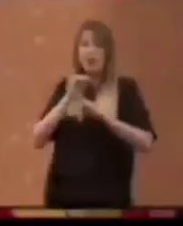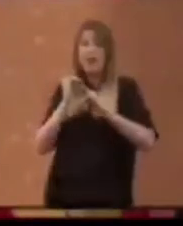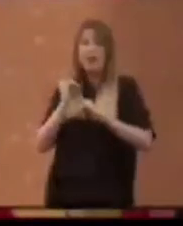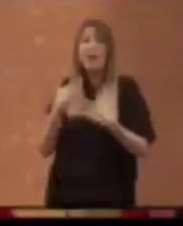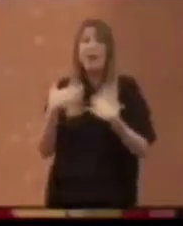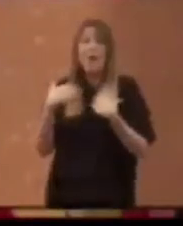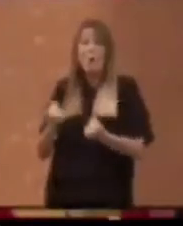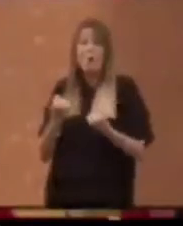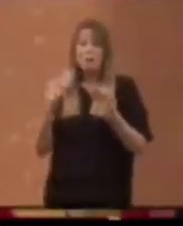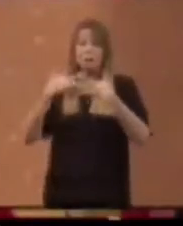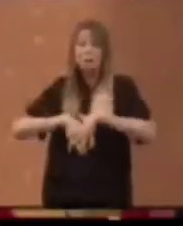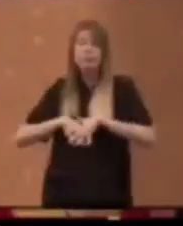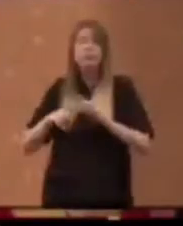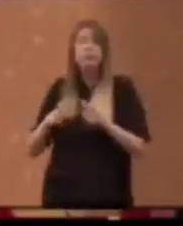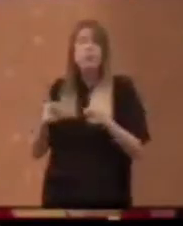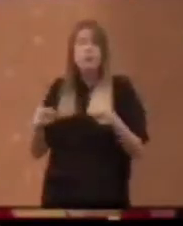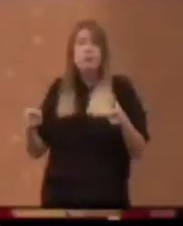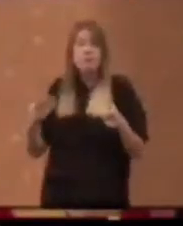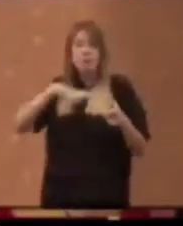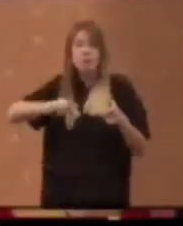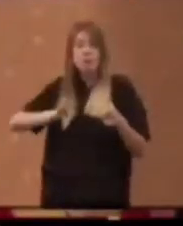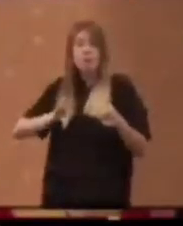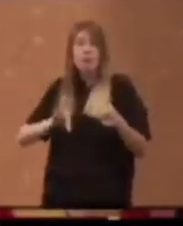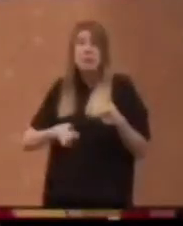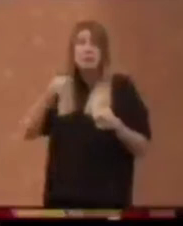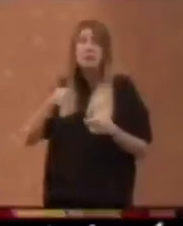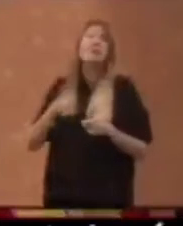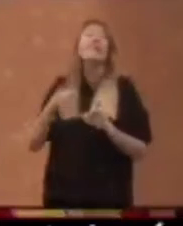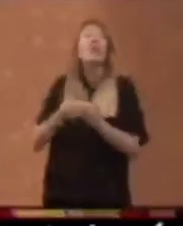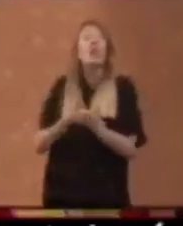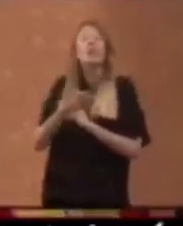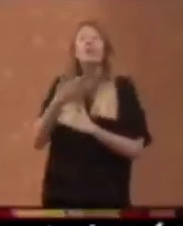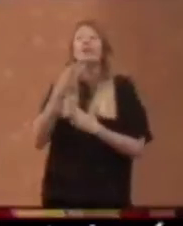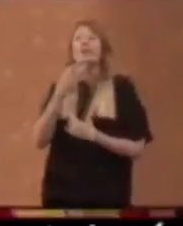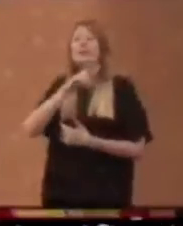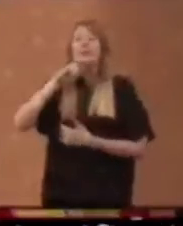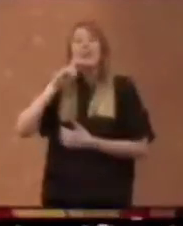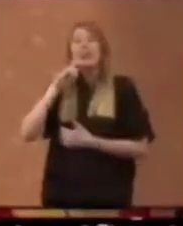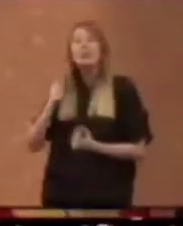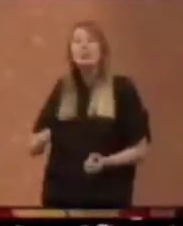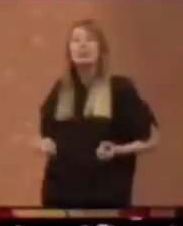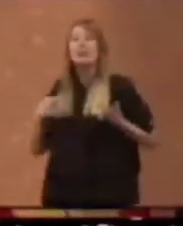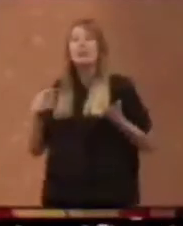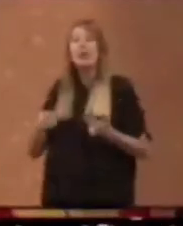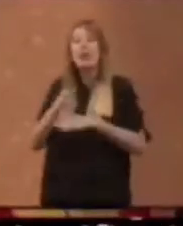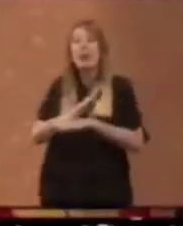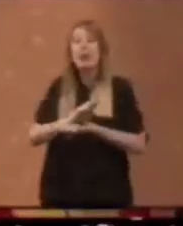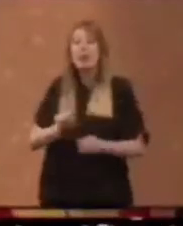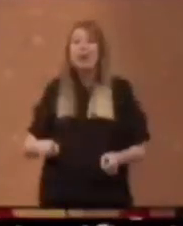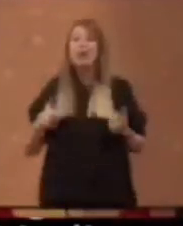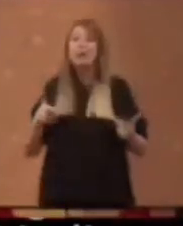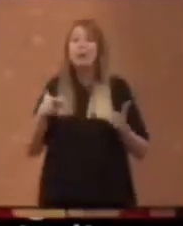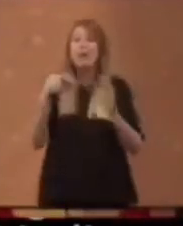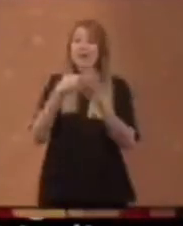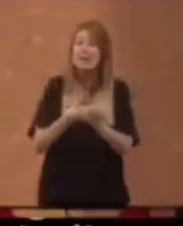aumentan significativamente, por lo que preservar la biodiversidad y cuidar de la salud de la naturaleza es cuidarnos, es cuidar del